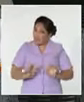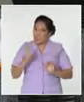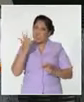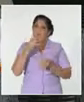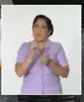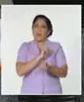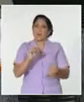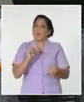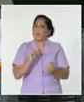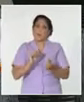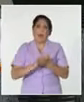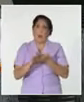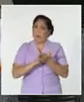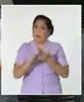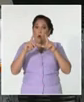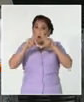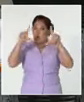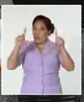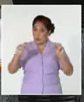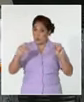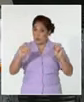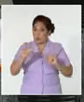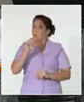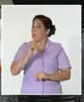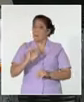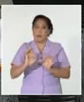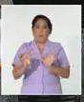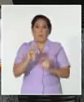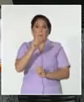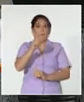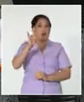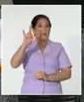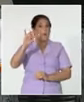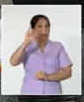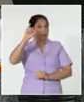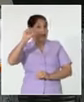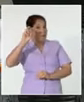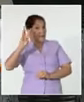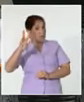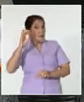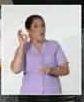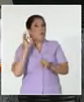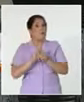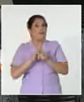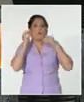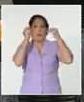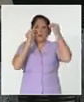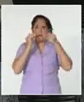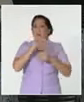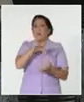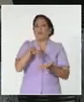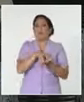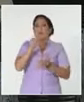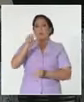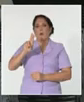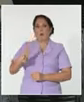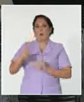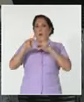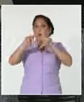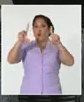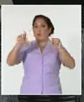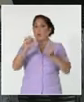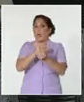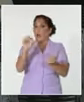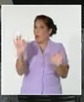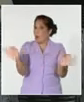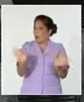terrorismo. No obstante, en el año 1963 comienza a analizarse en las Naciones Unidas no el concepto de terrorismo, sino